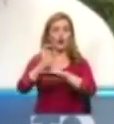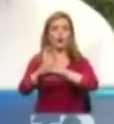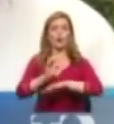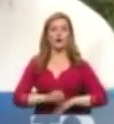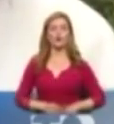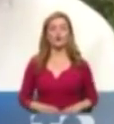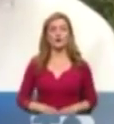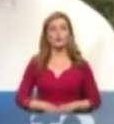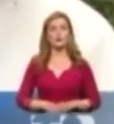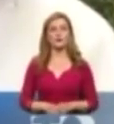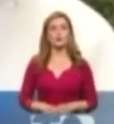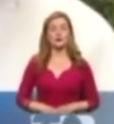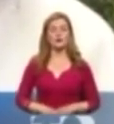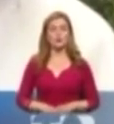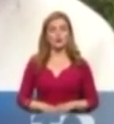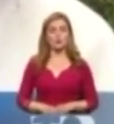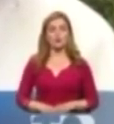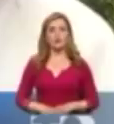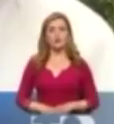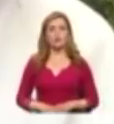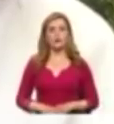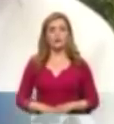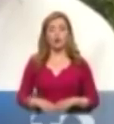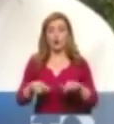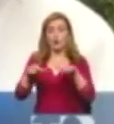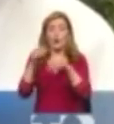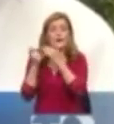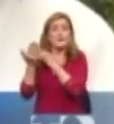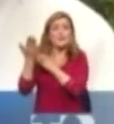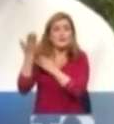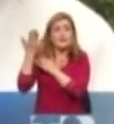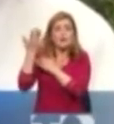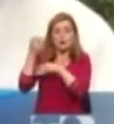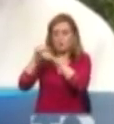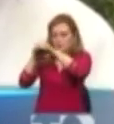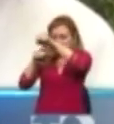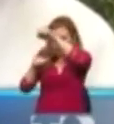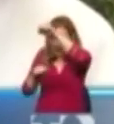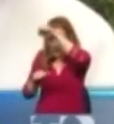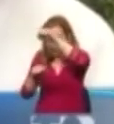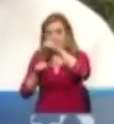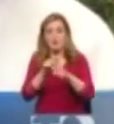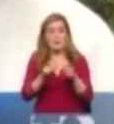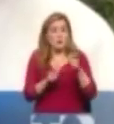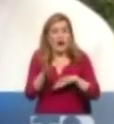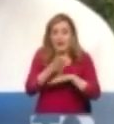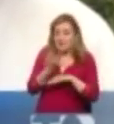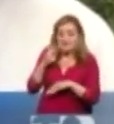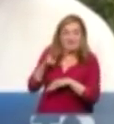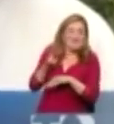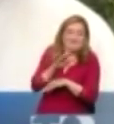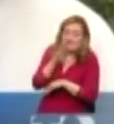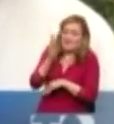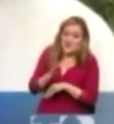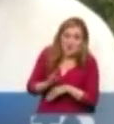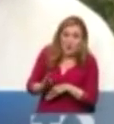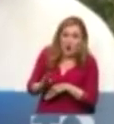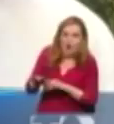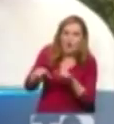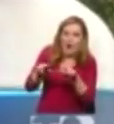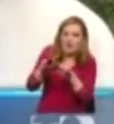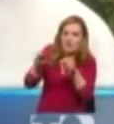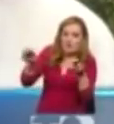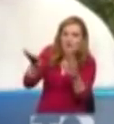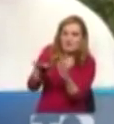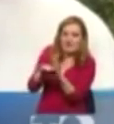También fue un descubrir de lugares ancestrales donde el ser humano nunca estuvo. Lugares de energía donde la naturaleza